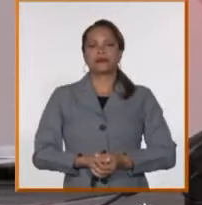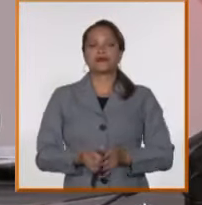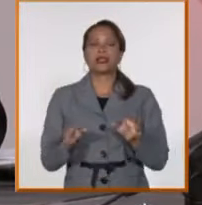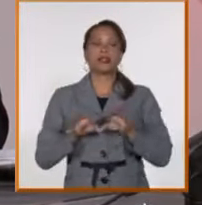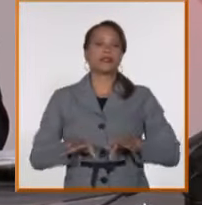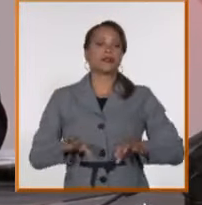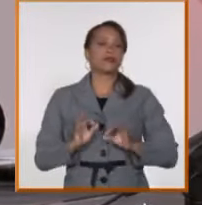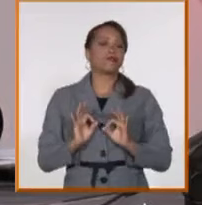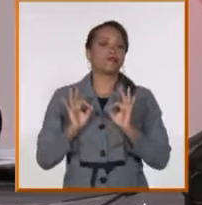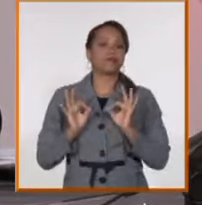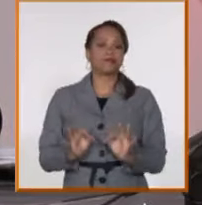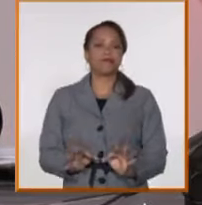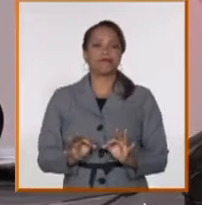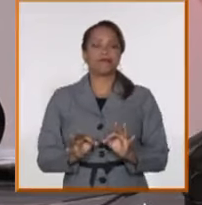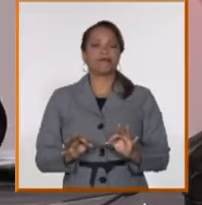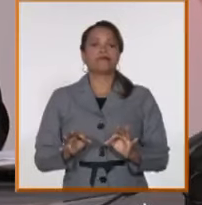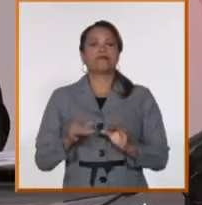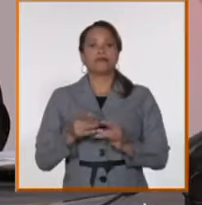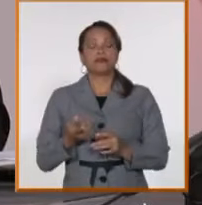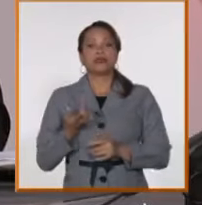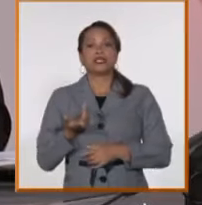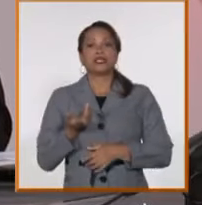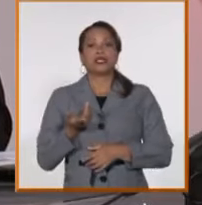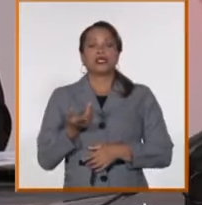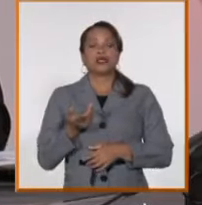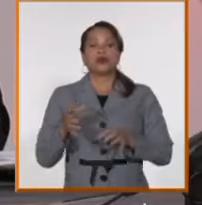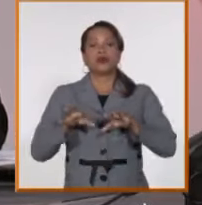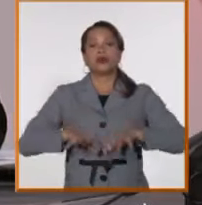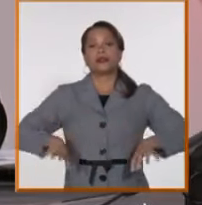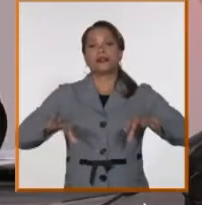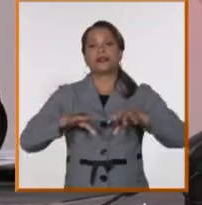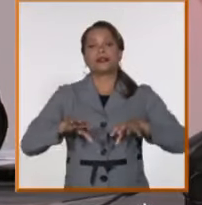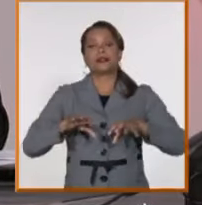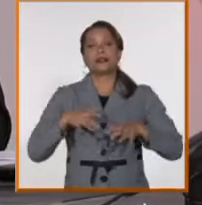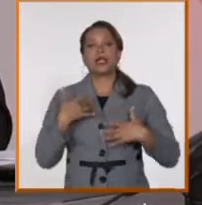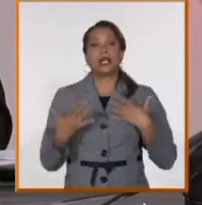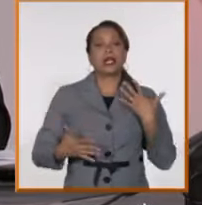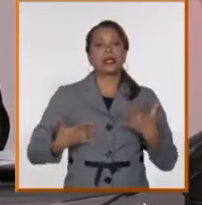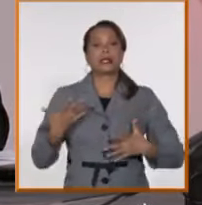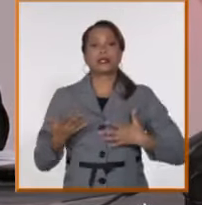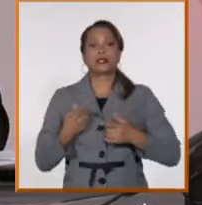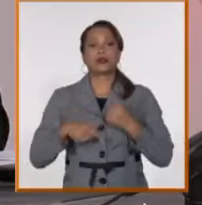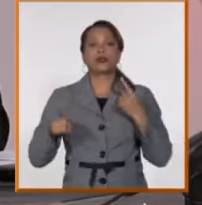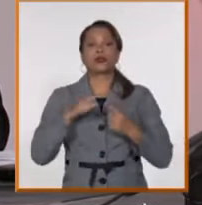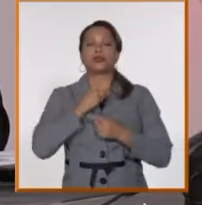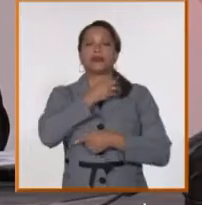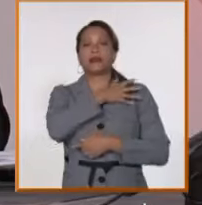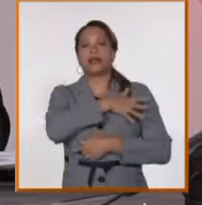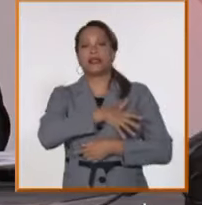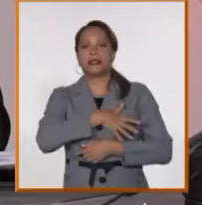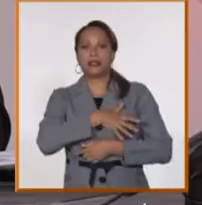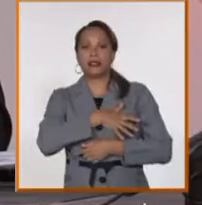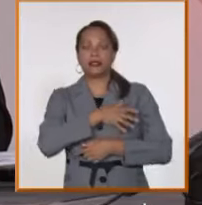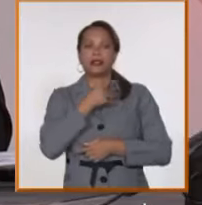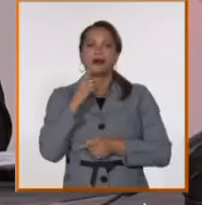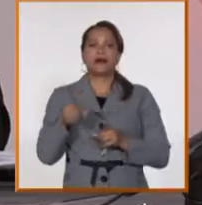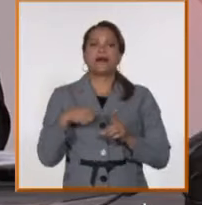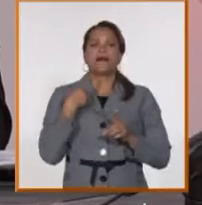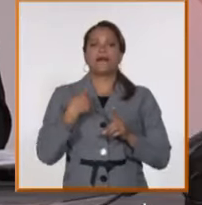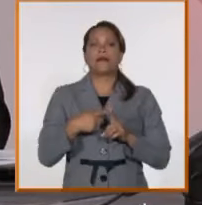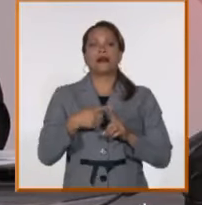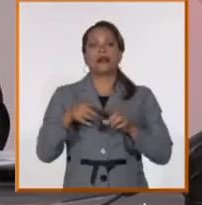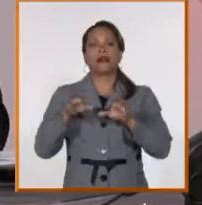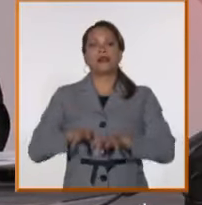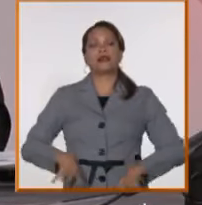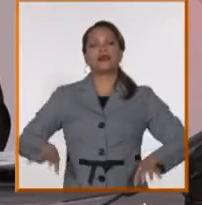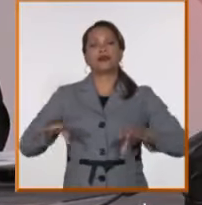que se está viviendo allí de ese genocidio continuado contra el pueblo palestino y de las tensiones elevadas que